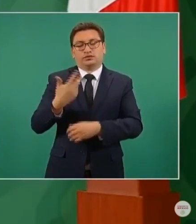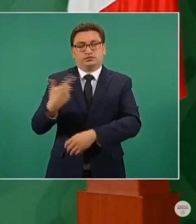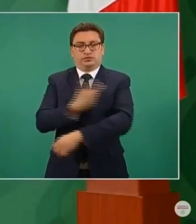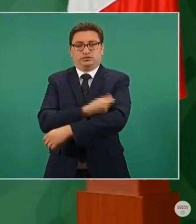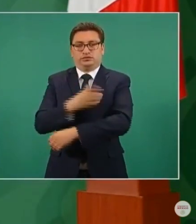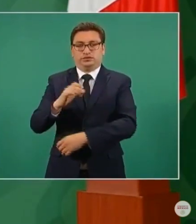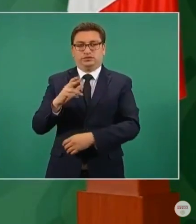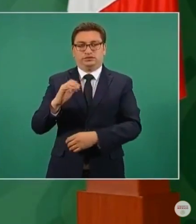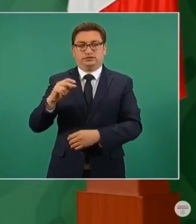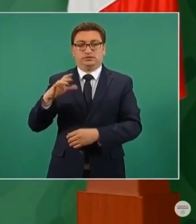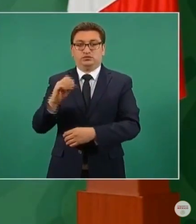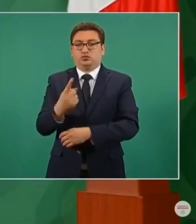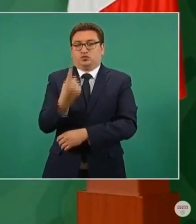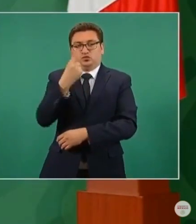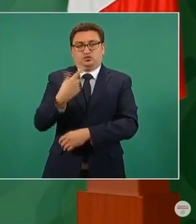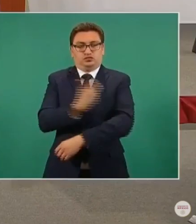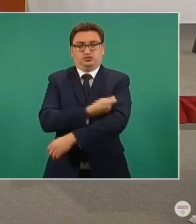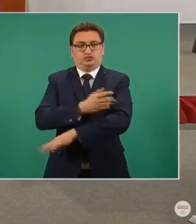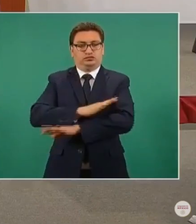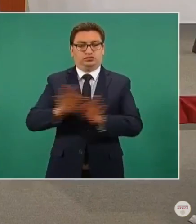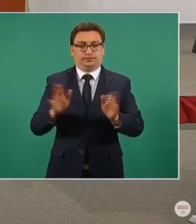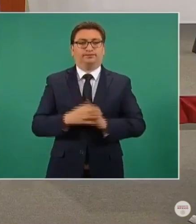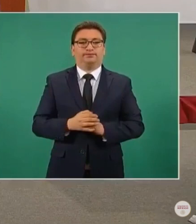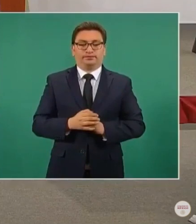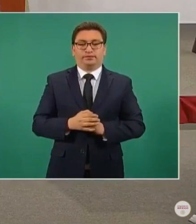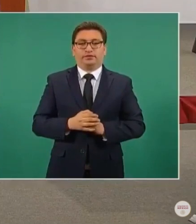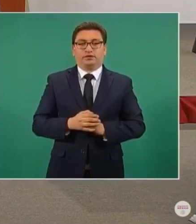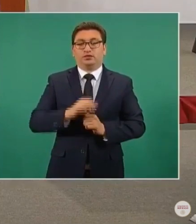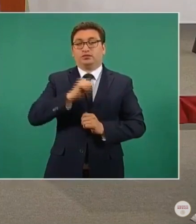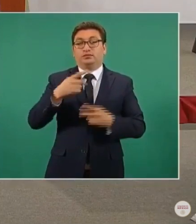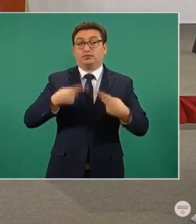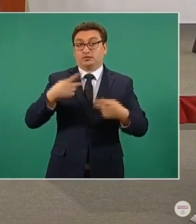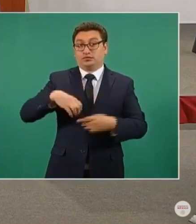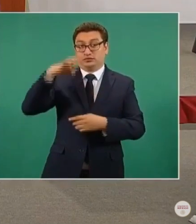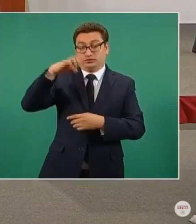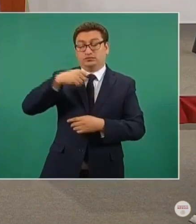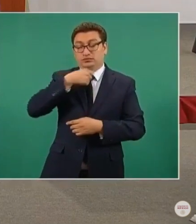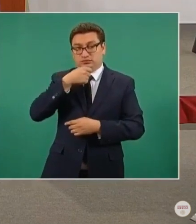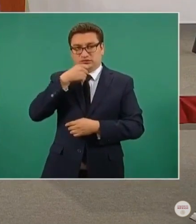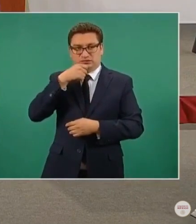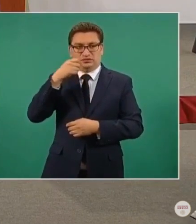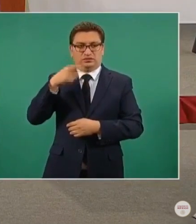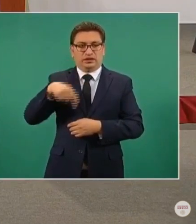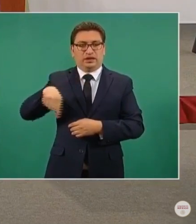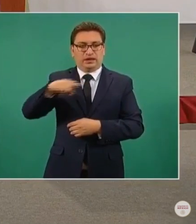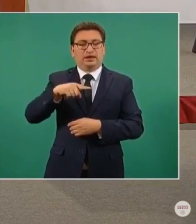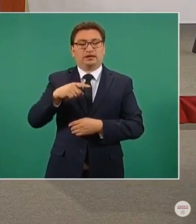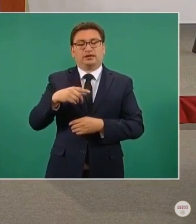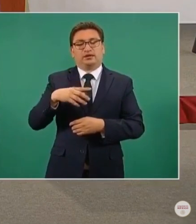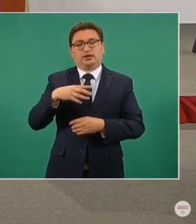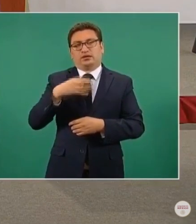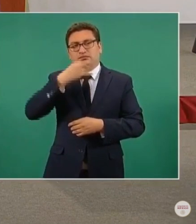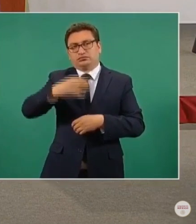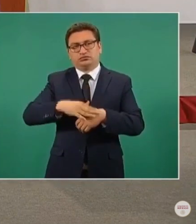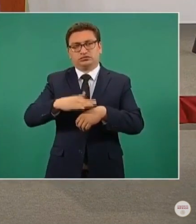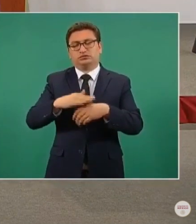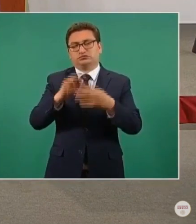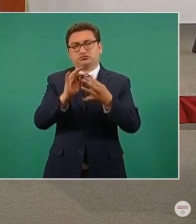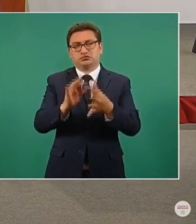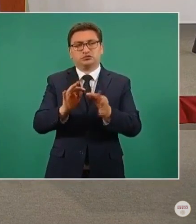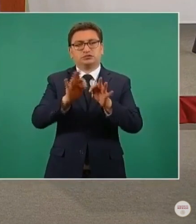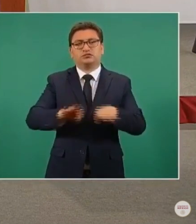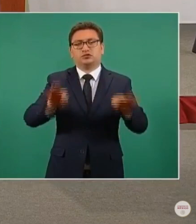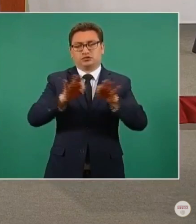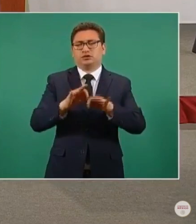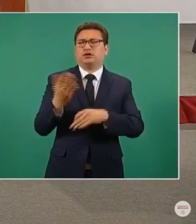que solo requiere una dosis. En el caso de las personas adultas mayores, también tenemos comentarios importantes para especificar, que los